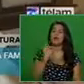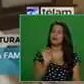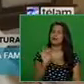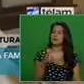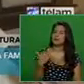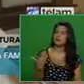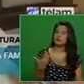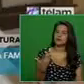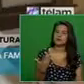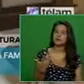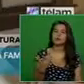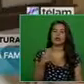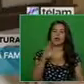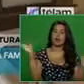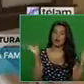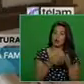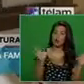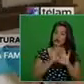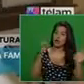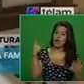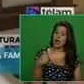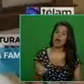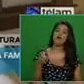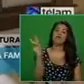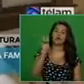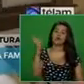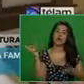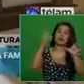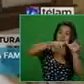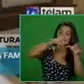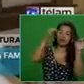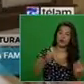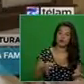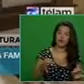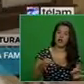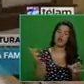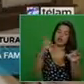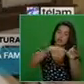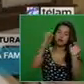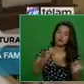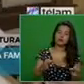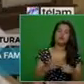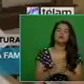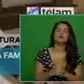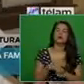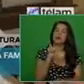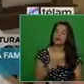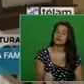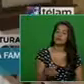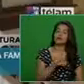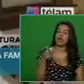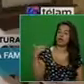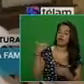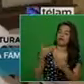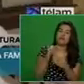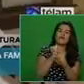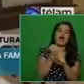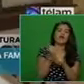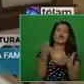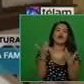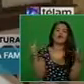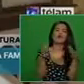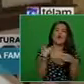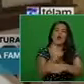que esta reunión ya cuenta con Venezuela como miembro pleno y también venimos trabajando con Ecuador y